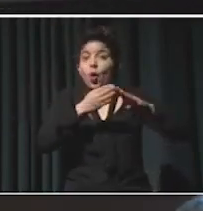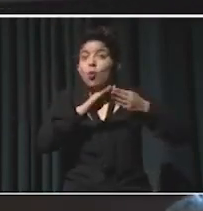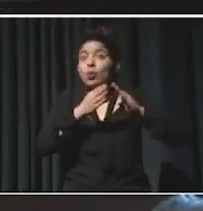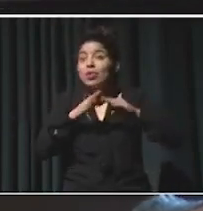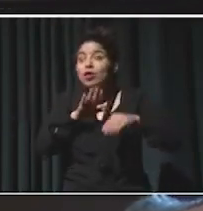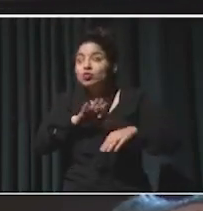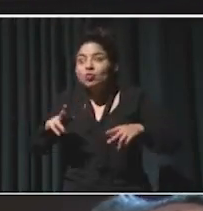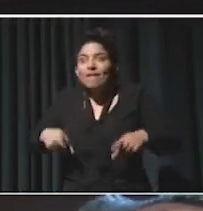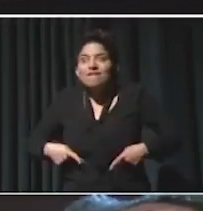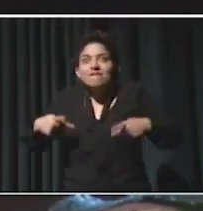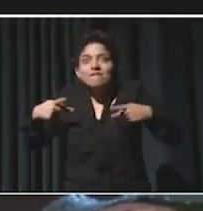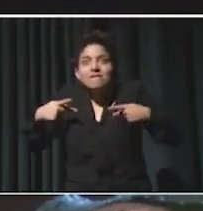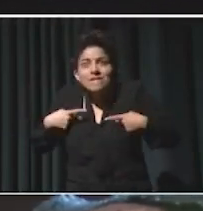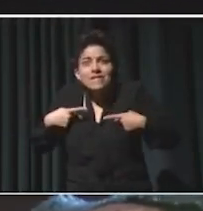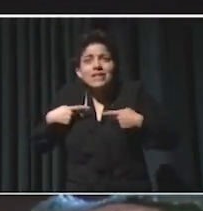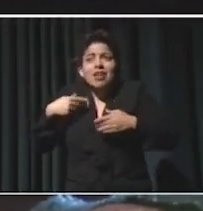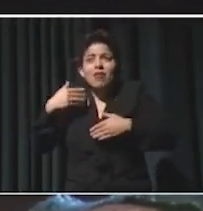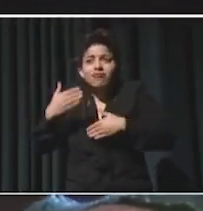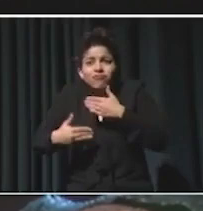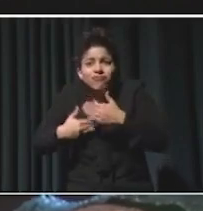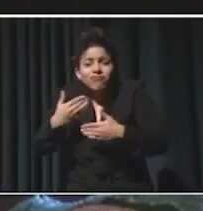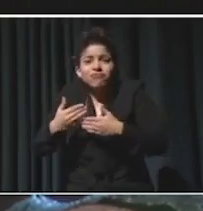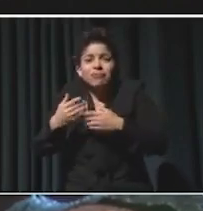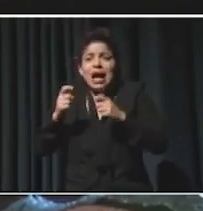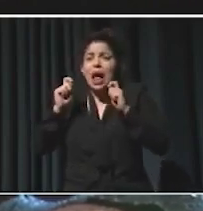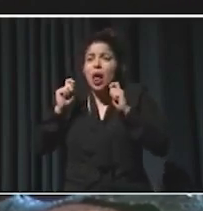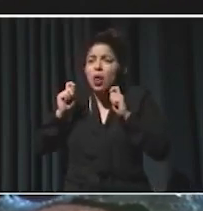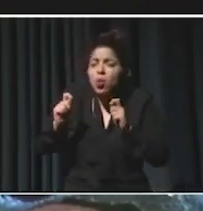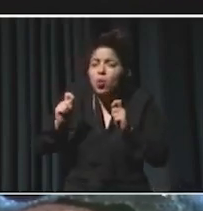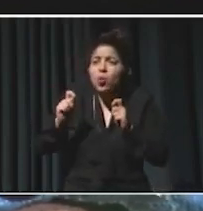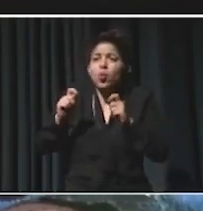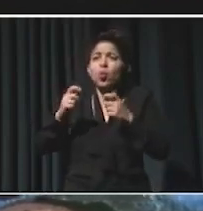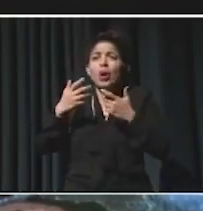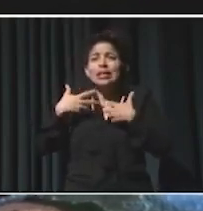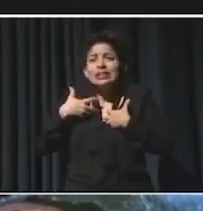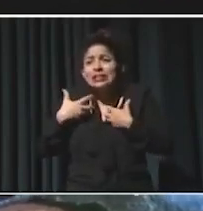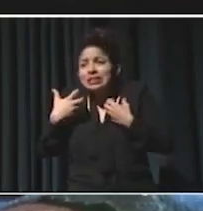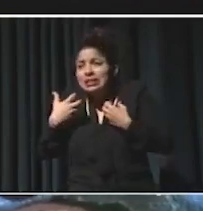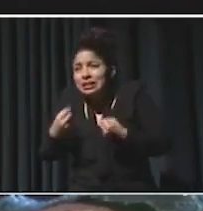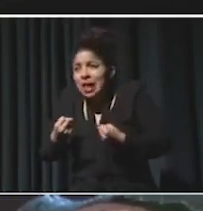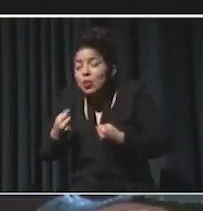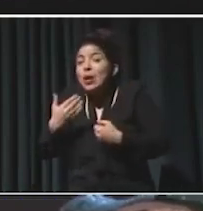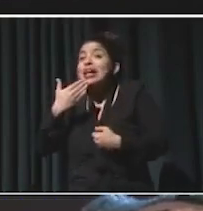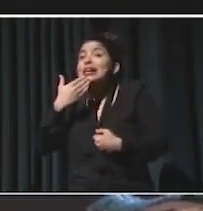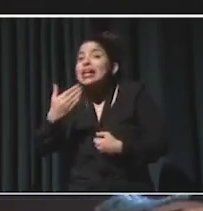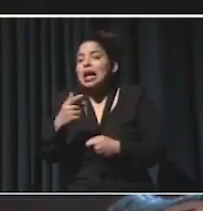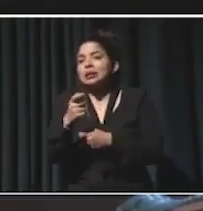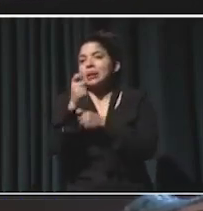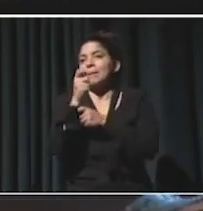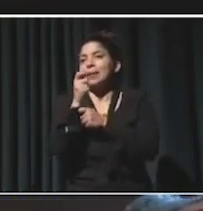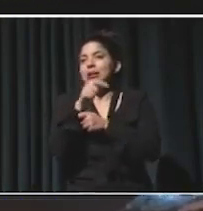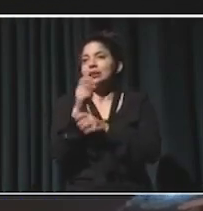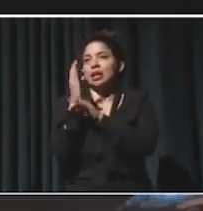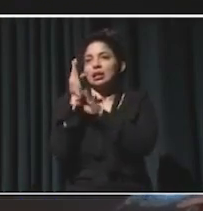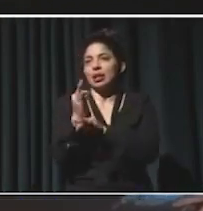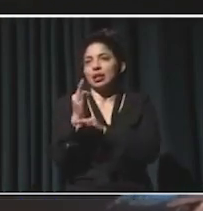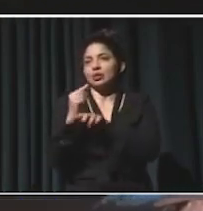viven, se sustentan, se educan y tienen salud por la pesca artesanal.